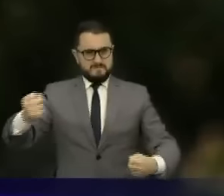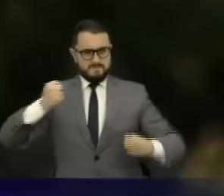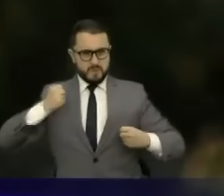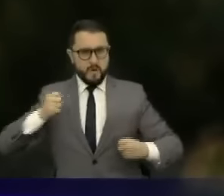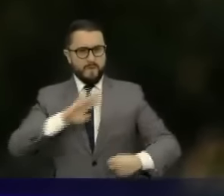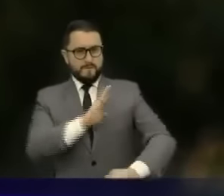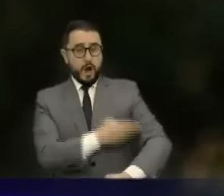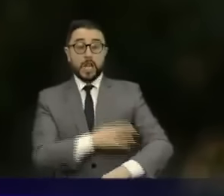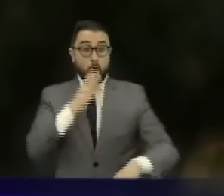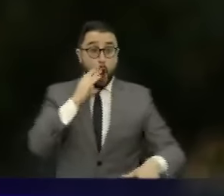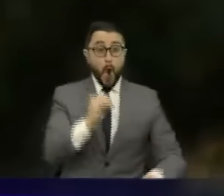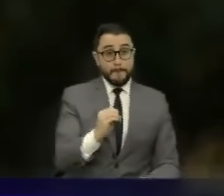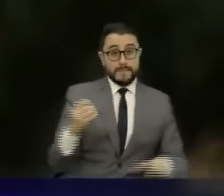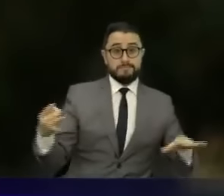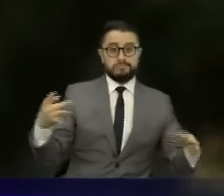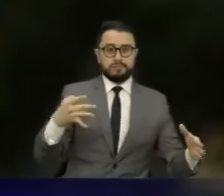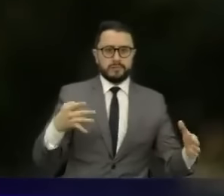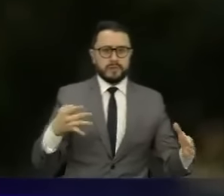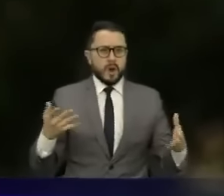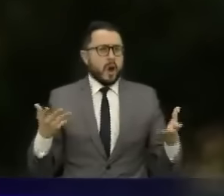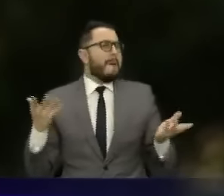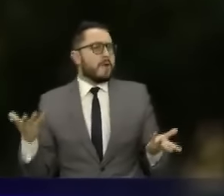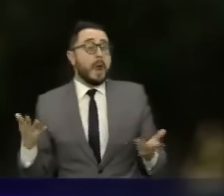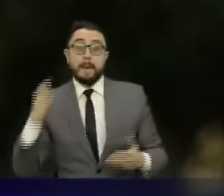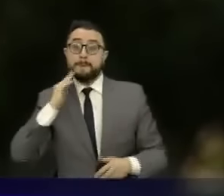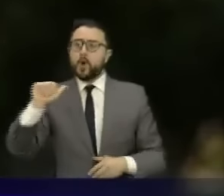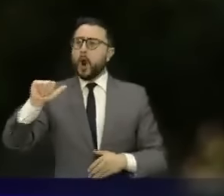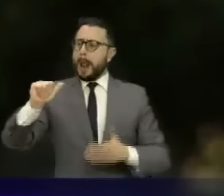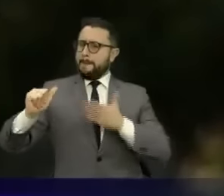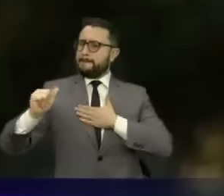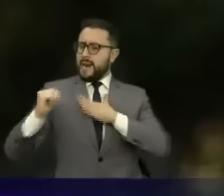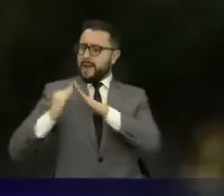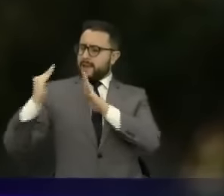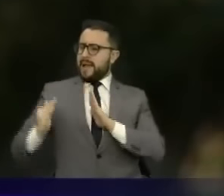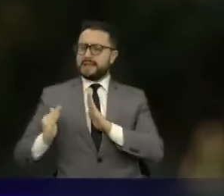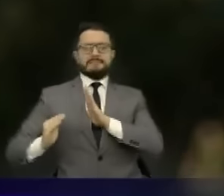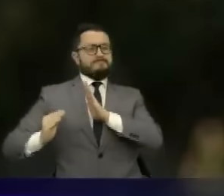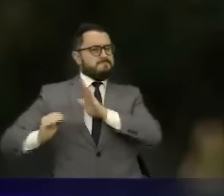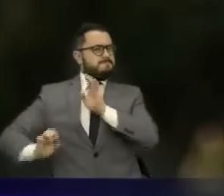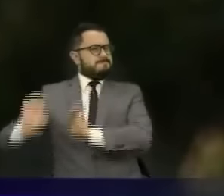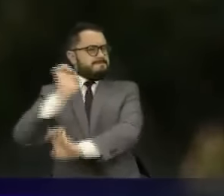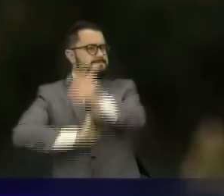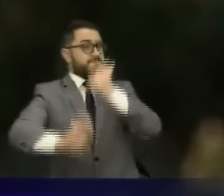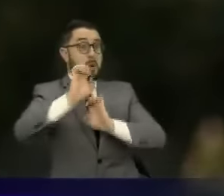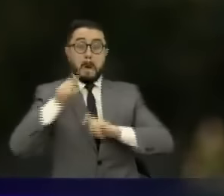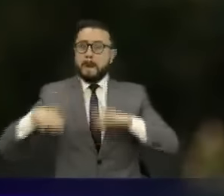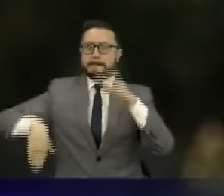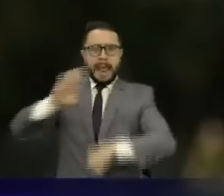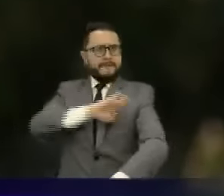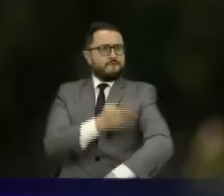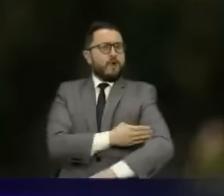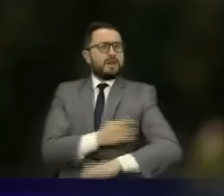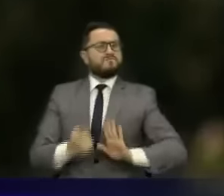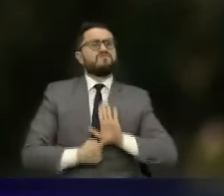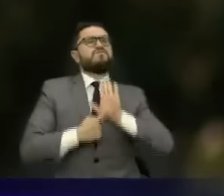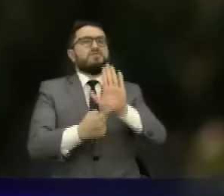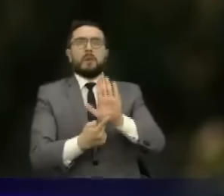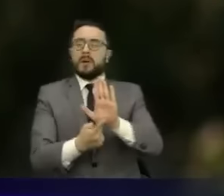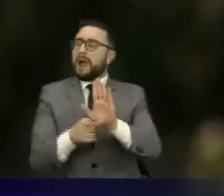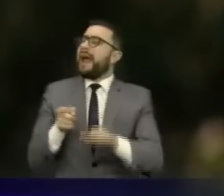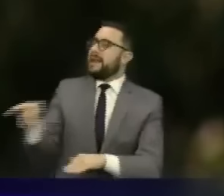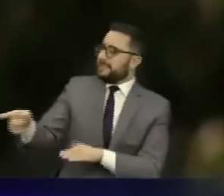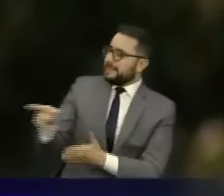porque cuando se pelea por el hogar, se pelea con más fuerza. ¿Qué buscábamos los colombianos? Y entonces hay